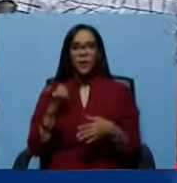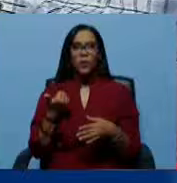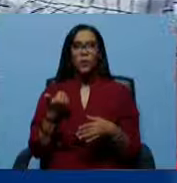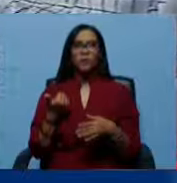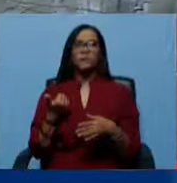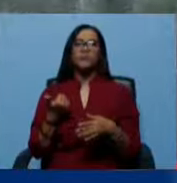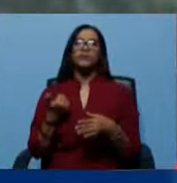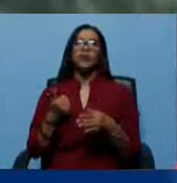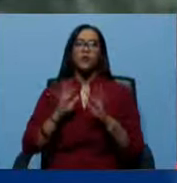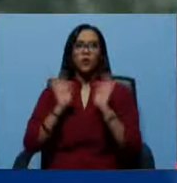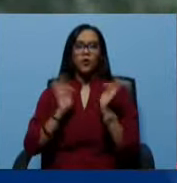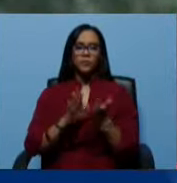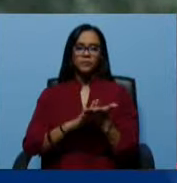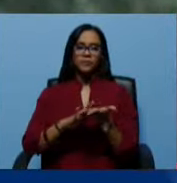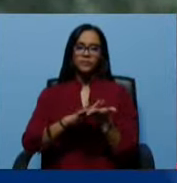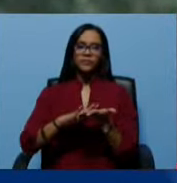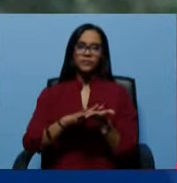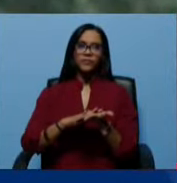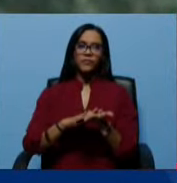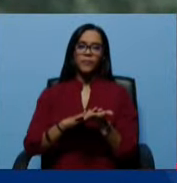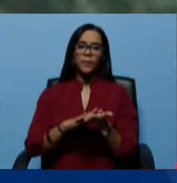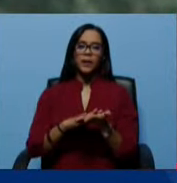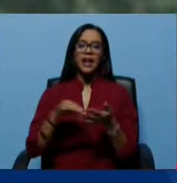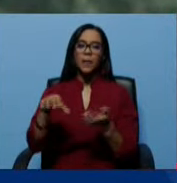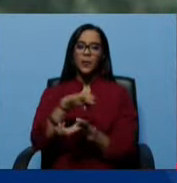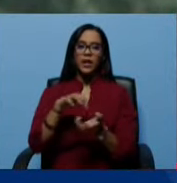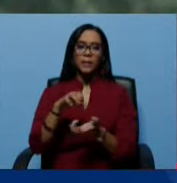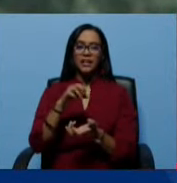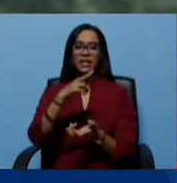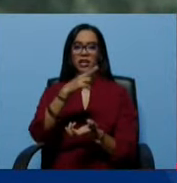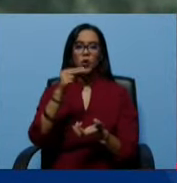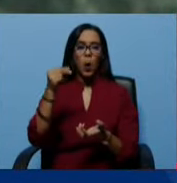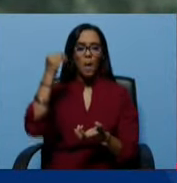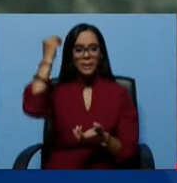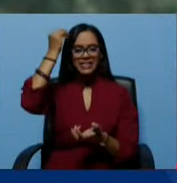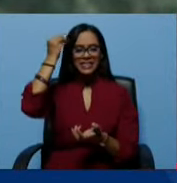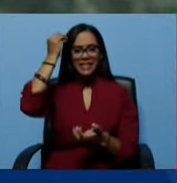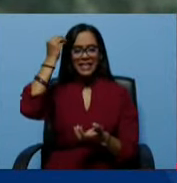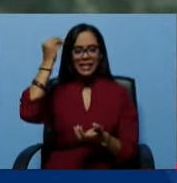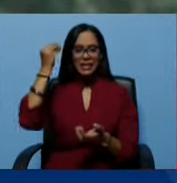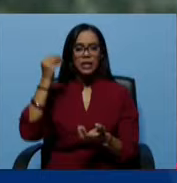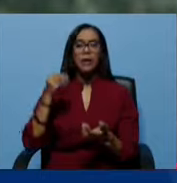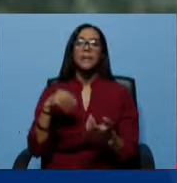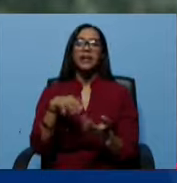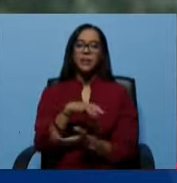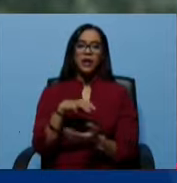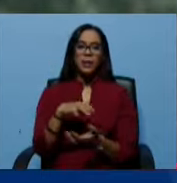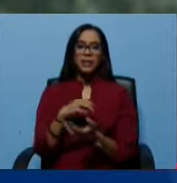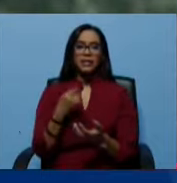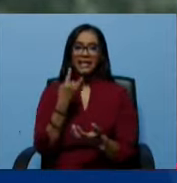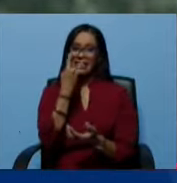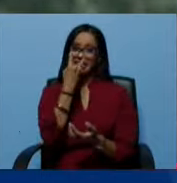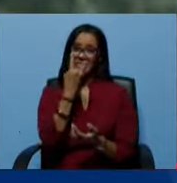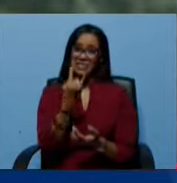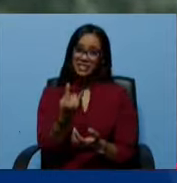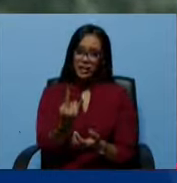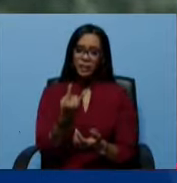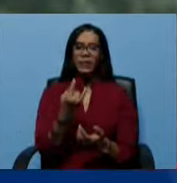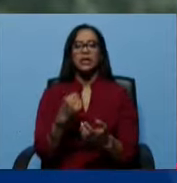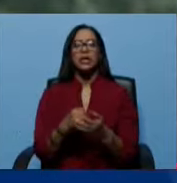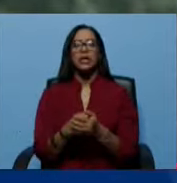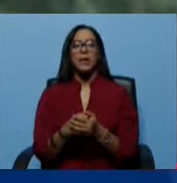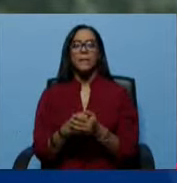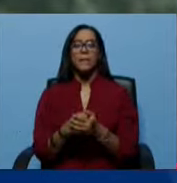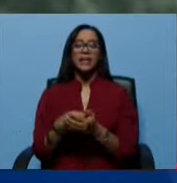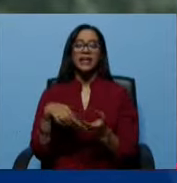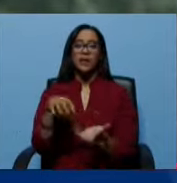vacuna para el virus de no pensar, para el virus de la dependencia, para el virus de la